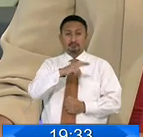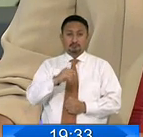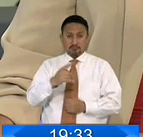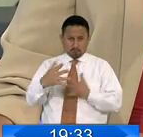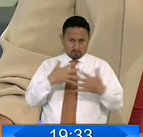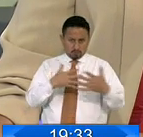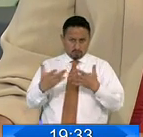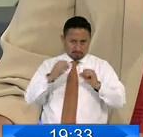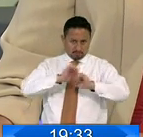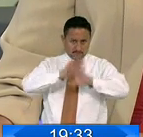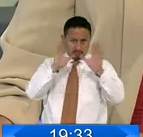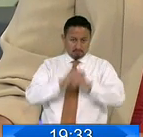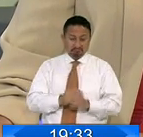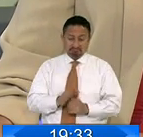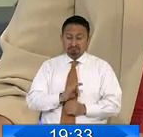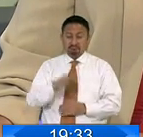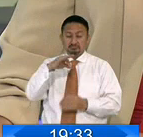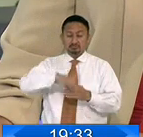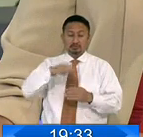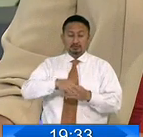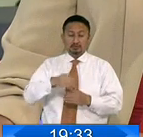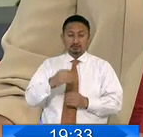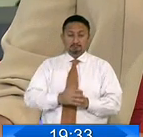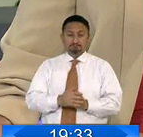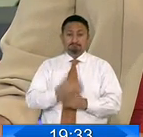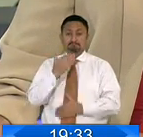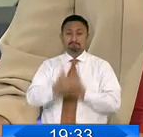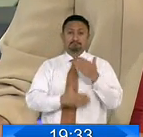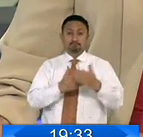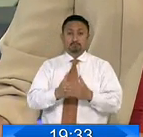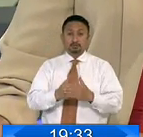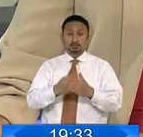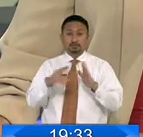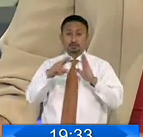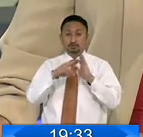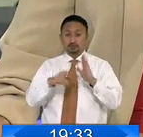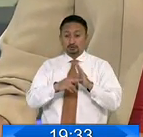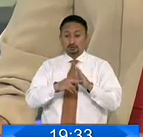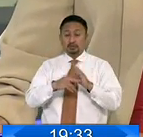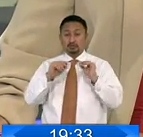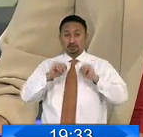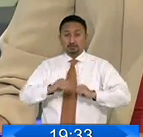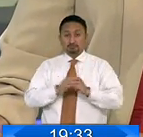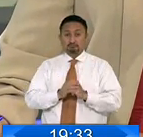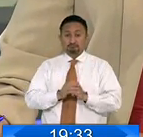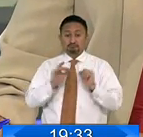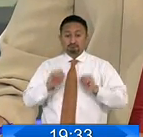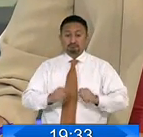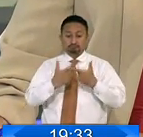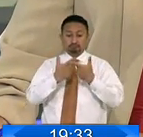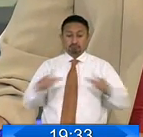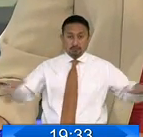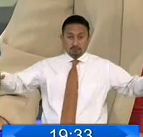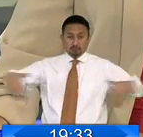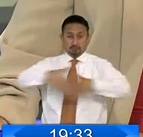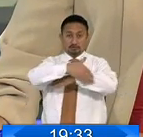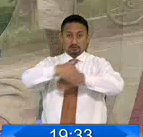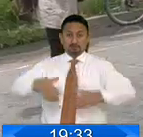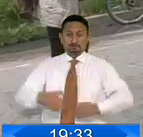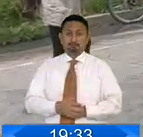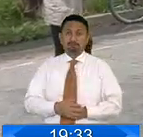electoral en el conteo de votos horas más tarde la medida fue levantada y el paso se normalizó